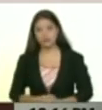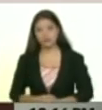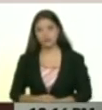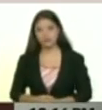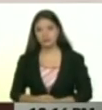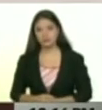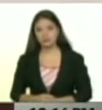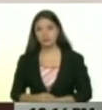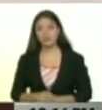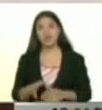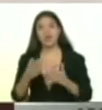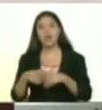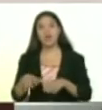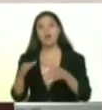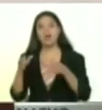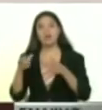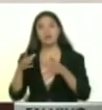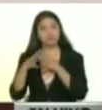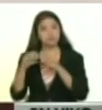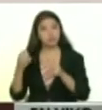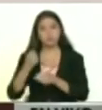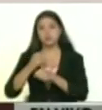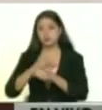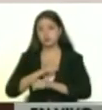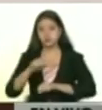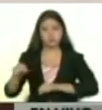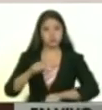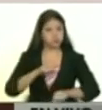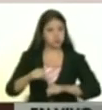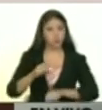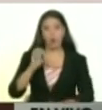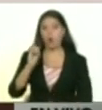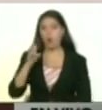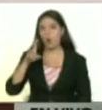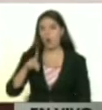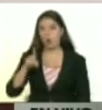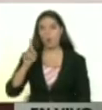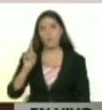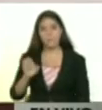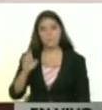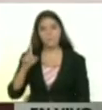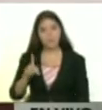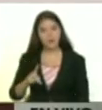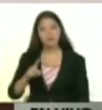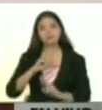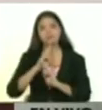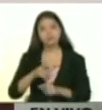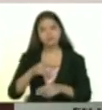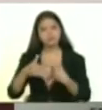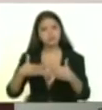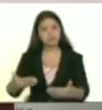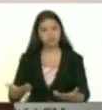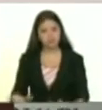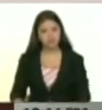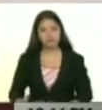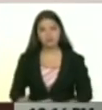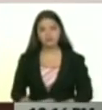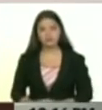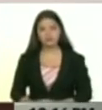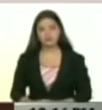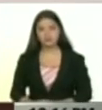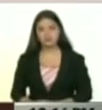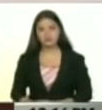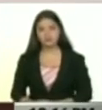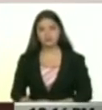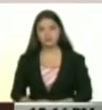al movimiento, las acciones emprendidas por la OPEP, que traerán como resultado